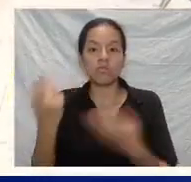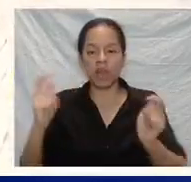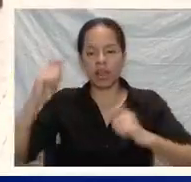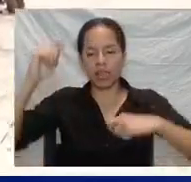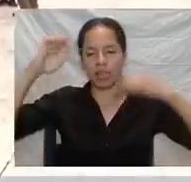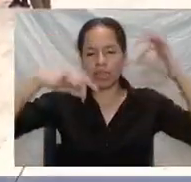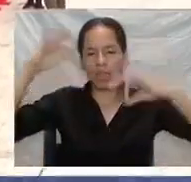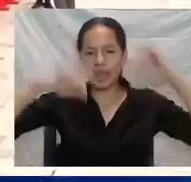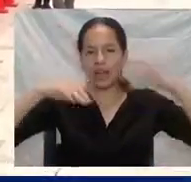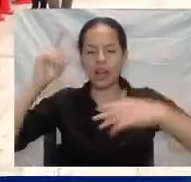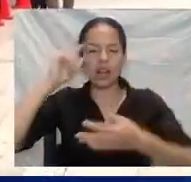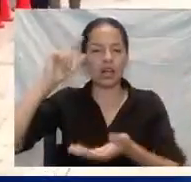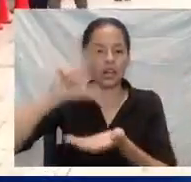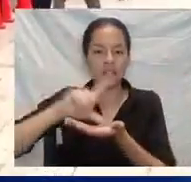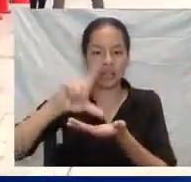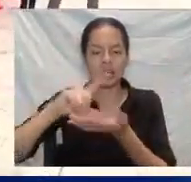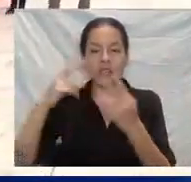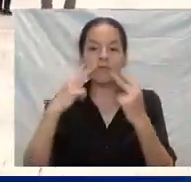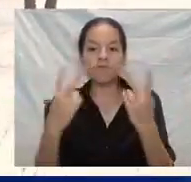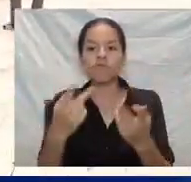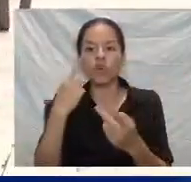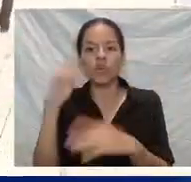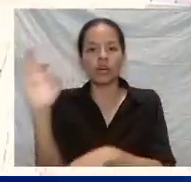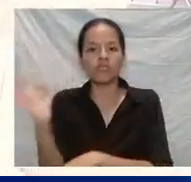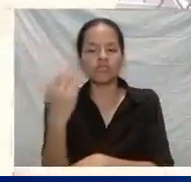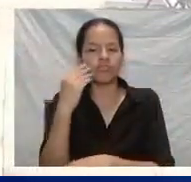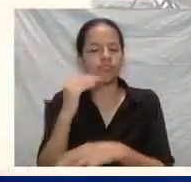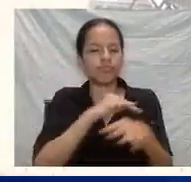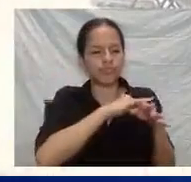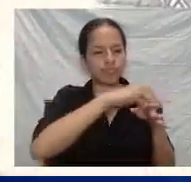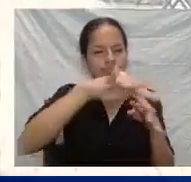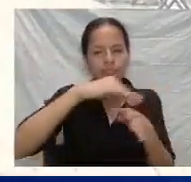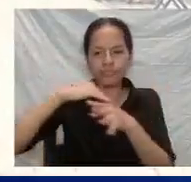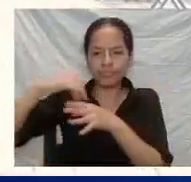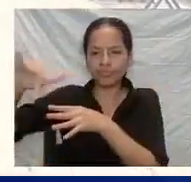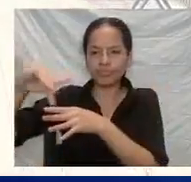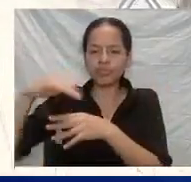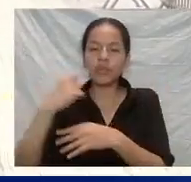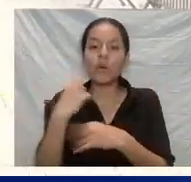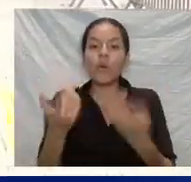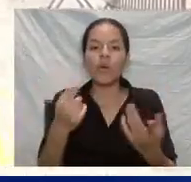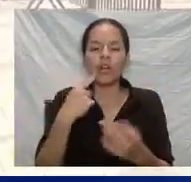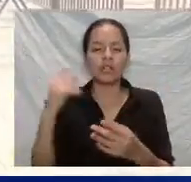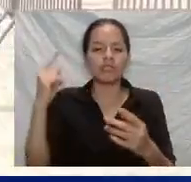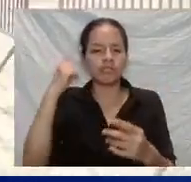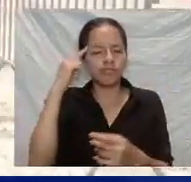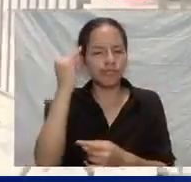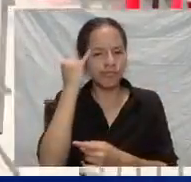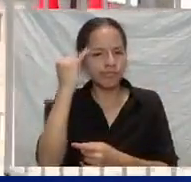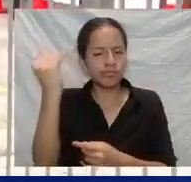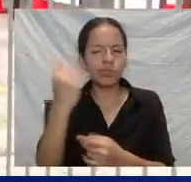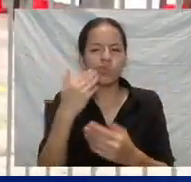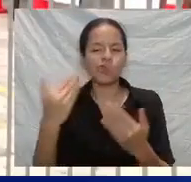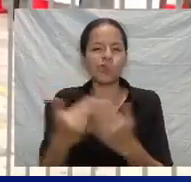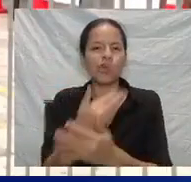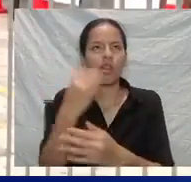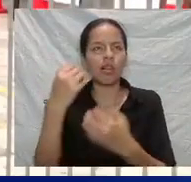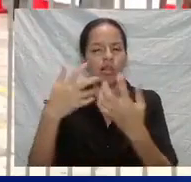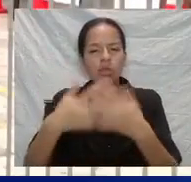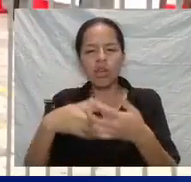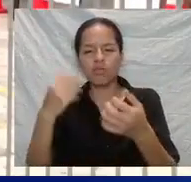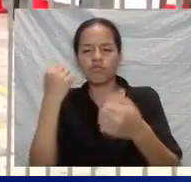se está desarrollando la feria emprendedores del bicentenario es una feria donde cerca de 90